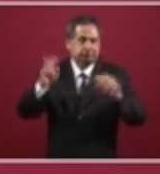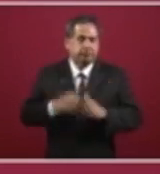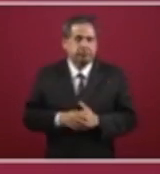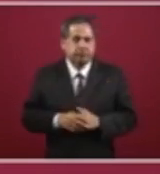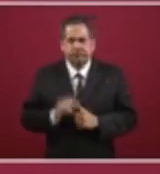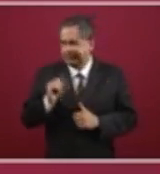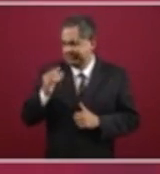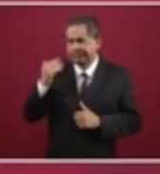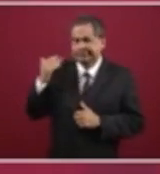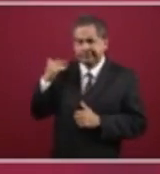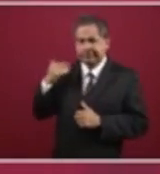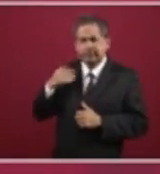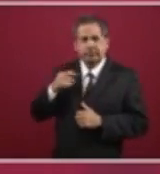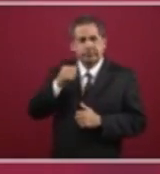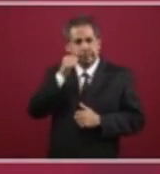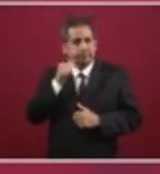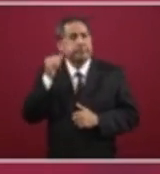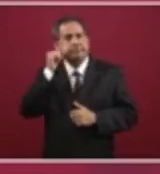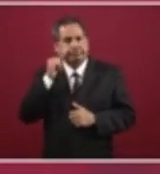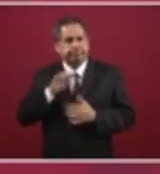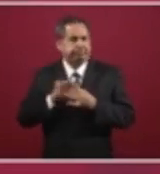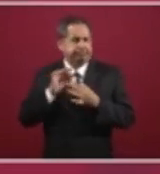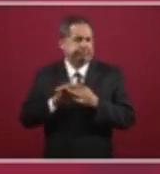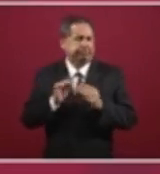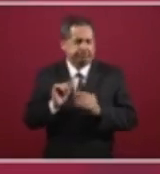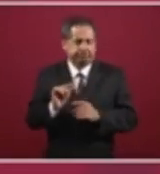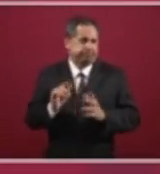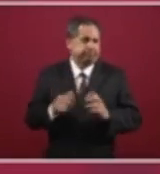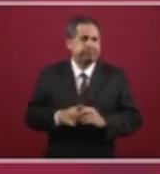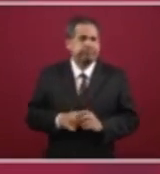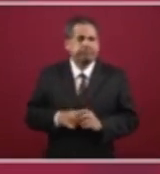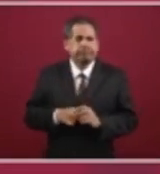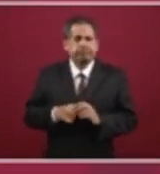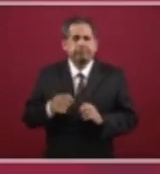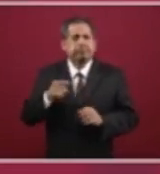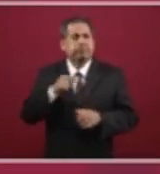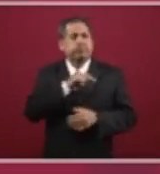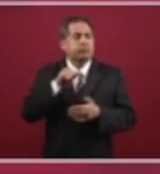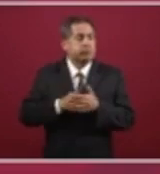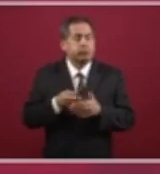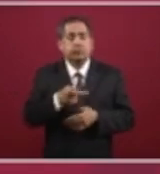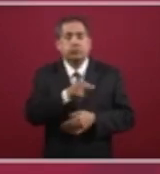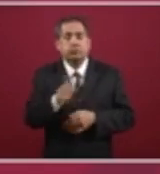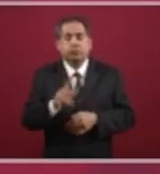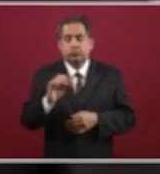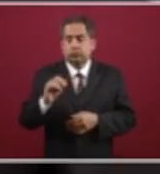algo ayer en Concepción del Oro,